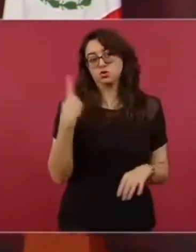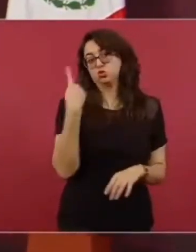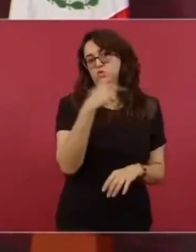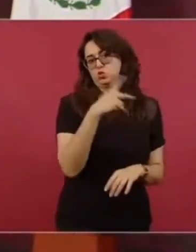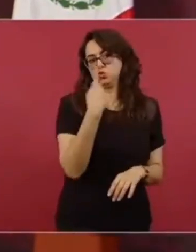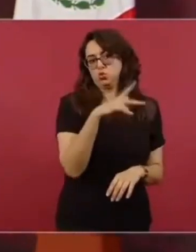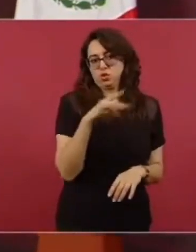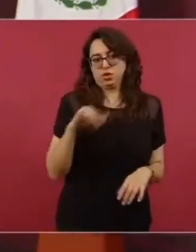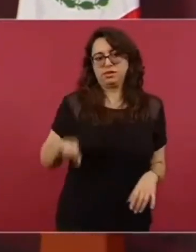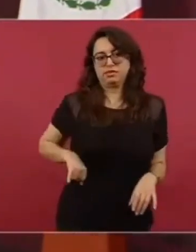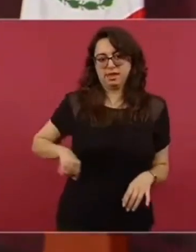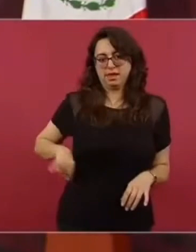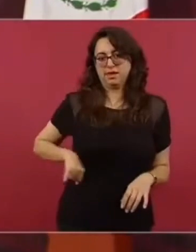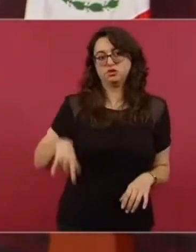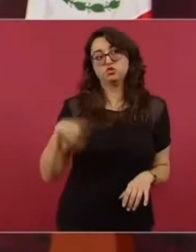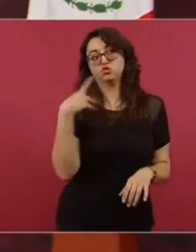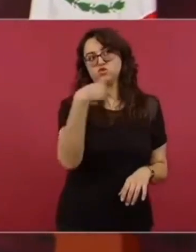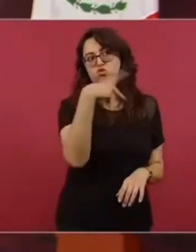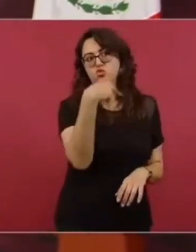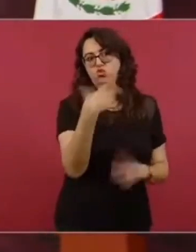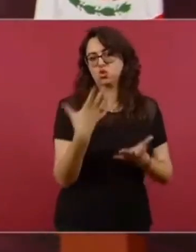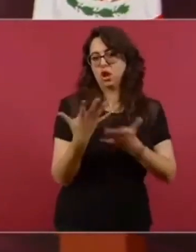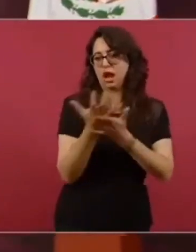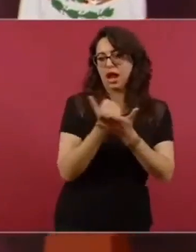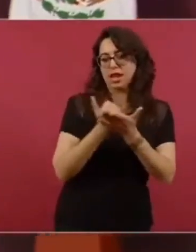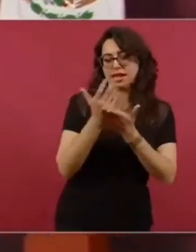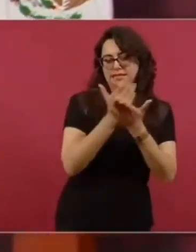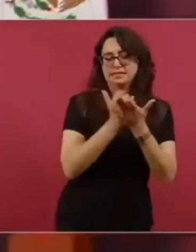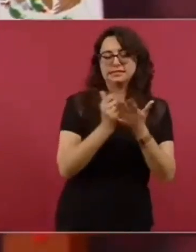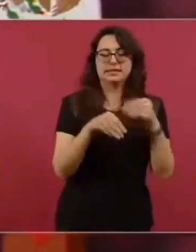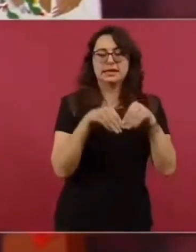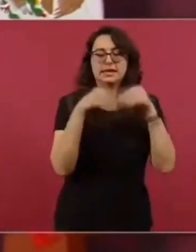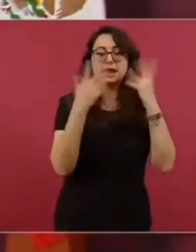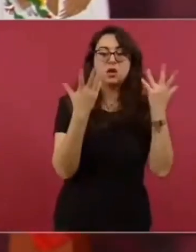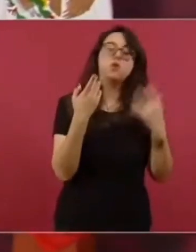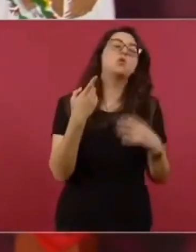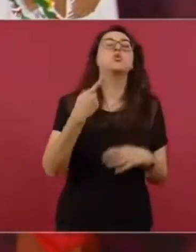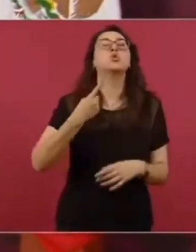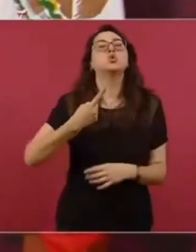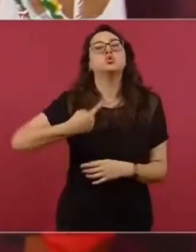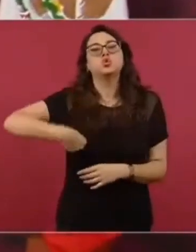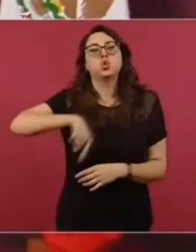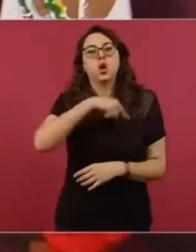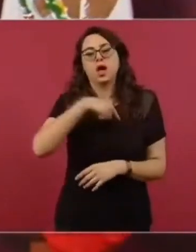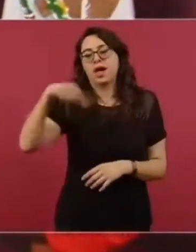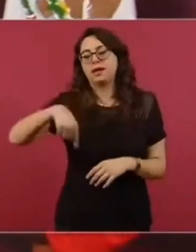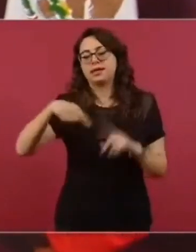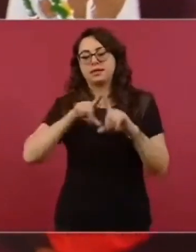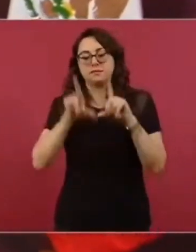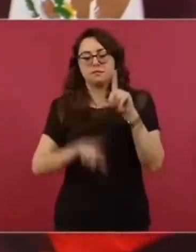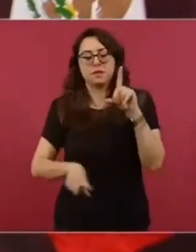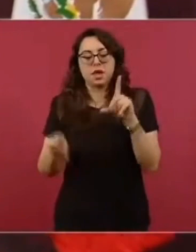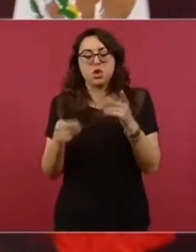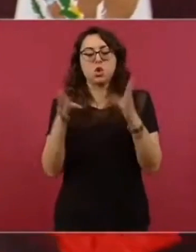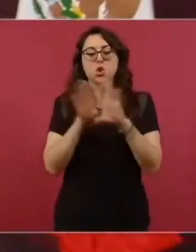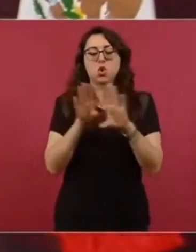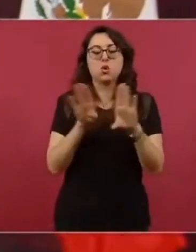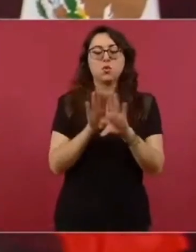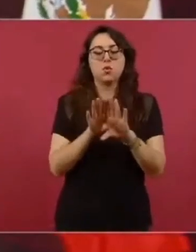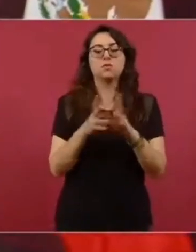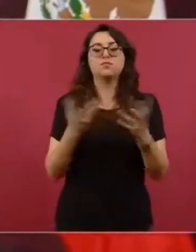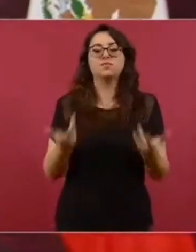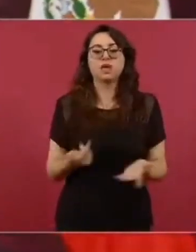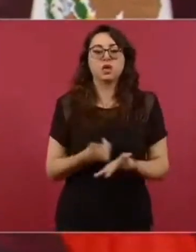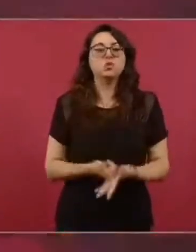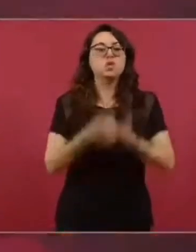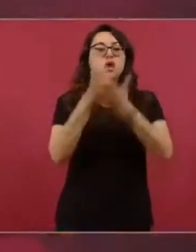es que no se permita el uso del maíz